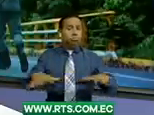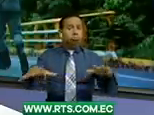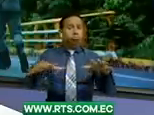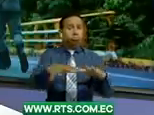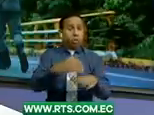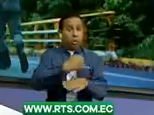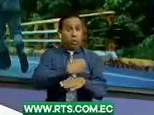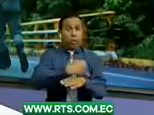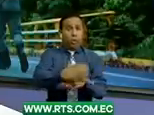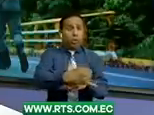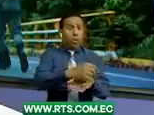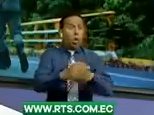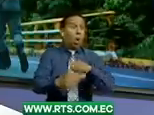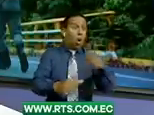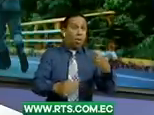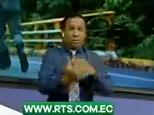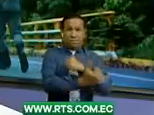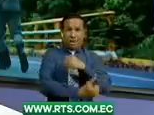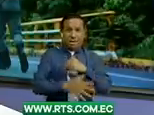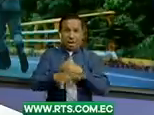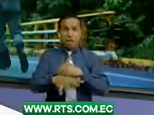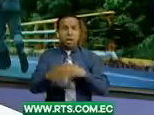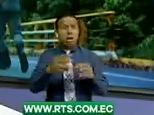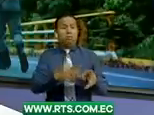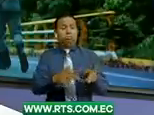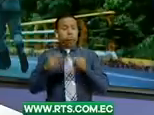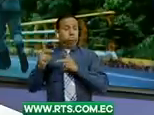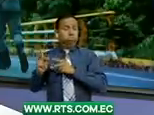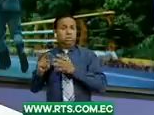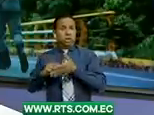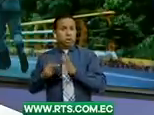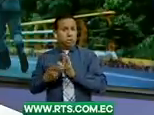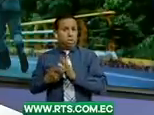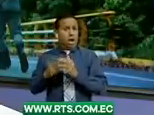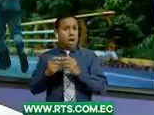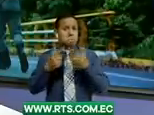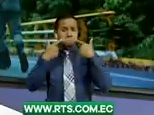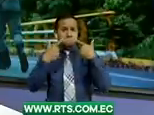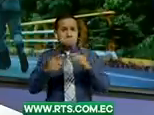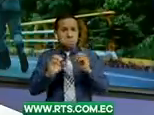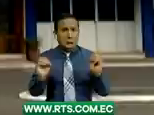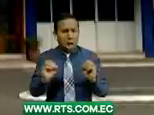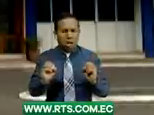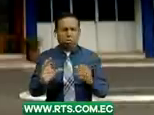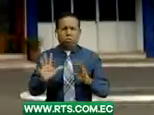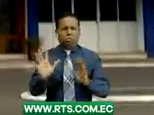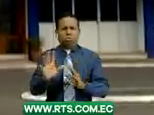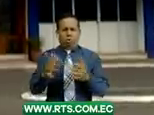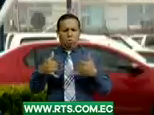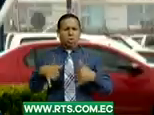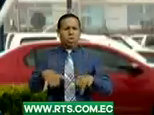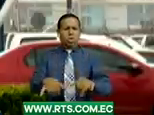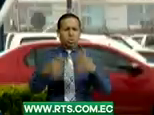queda desprotegida y que los operativos continúan por tierra, aire y agua.